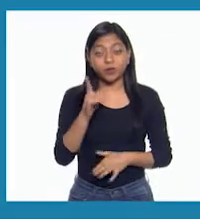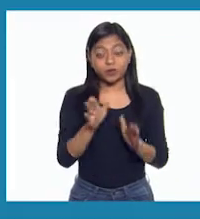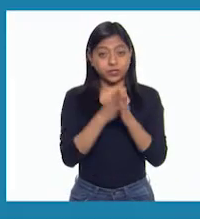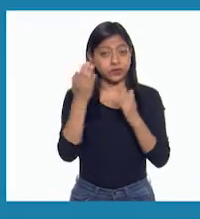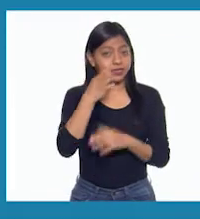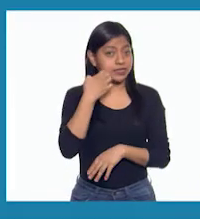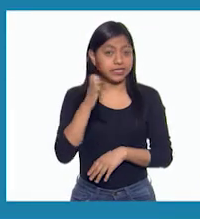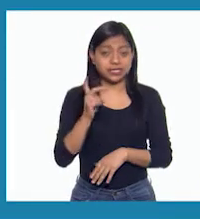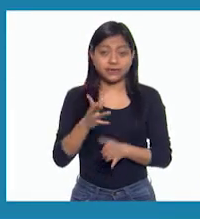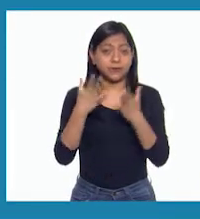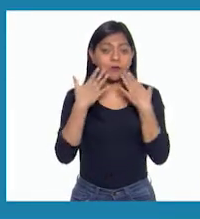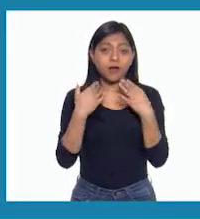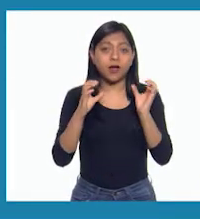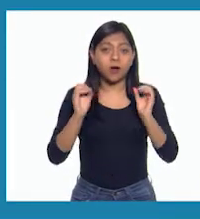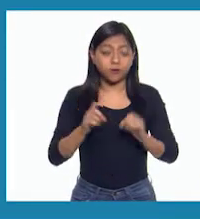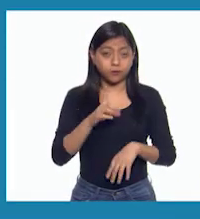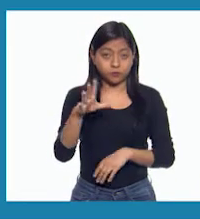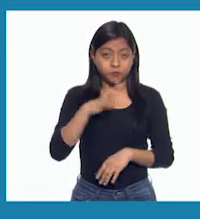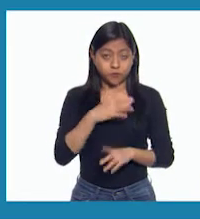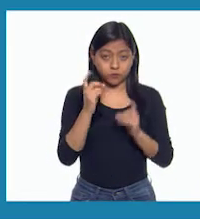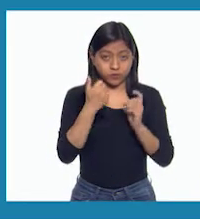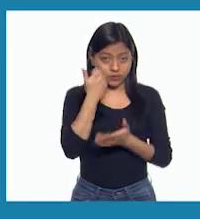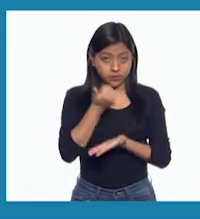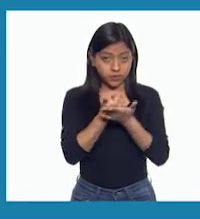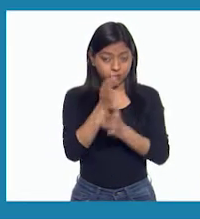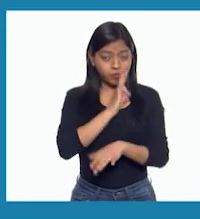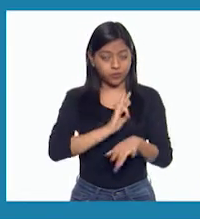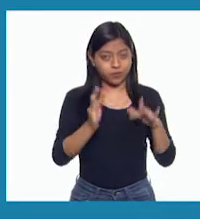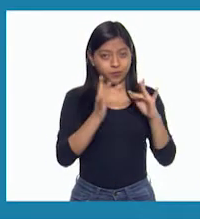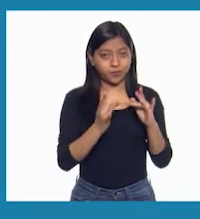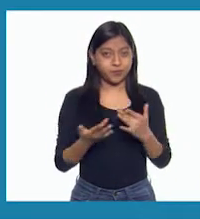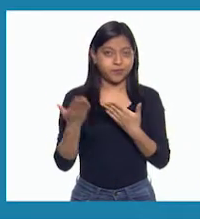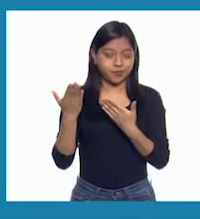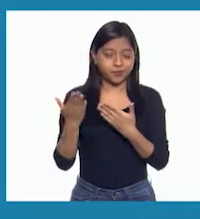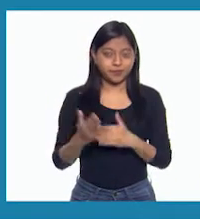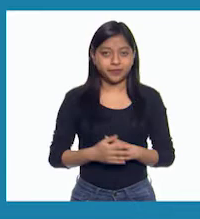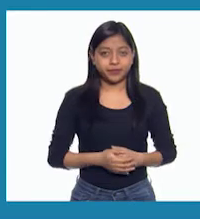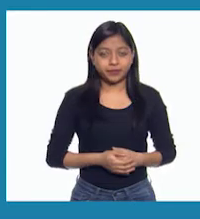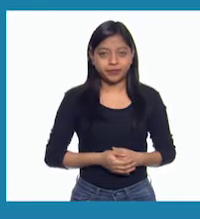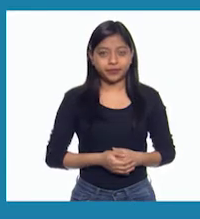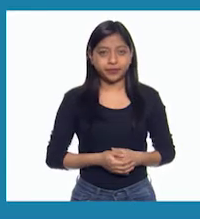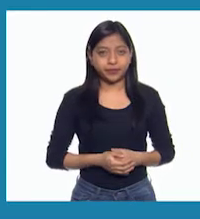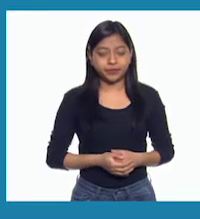¿Tienes el libro de texto o necesitas ayuda para responder las preguntas? ¡Contáctanos!